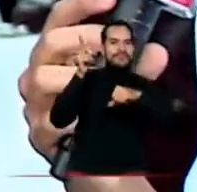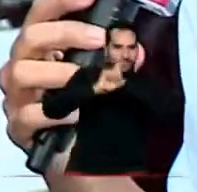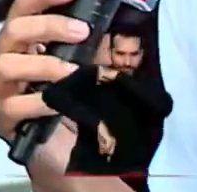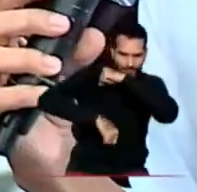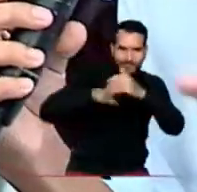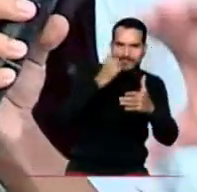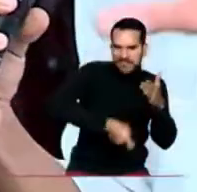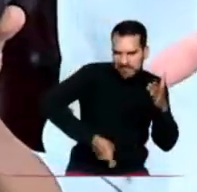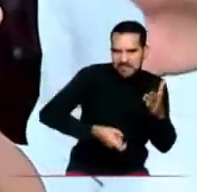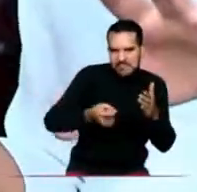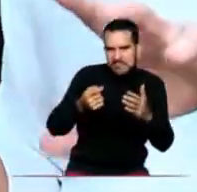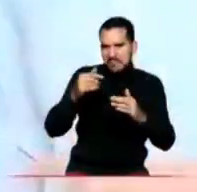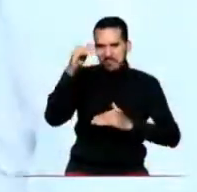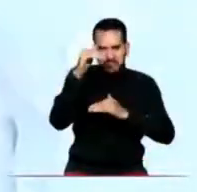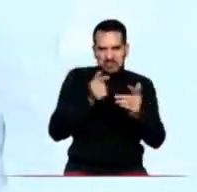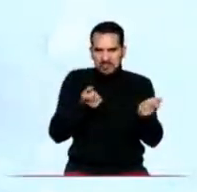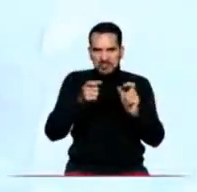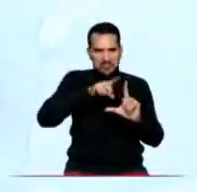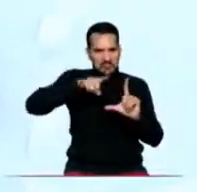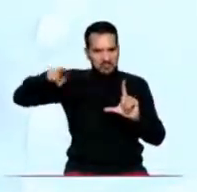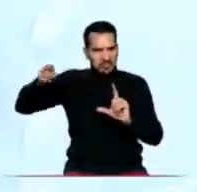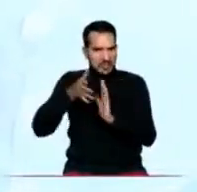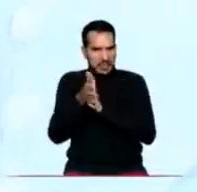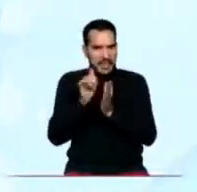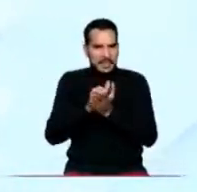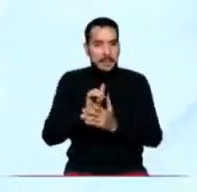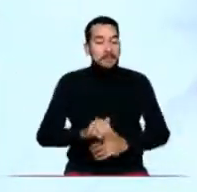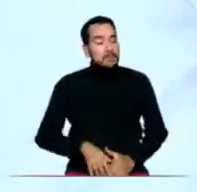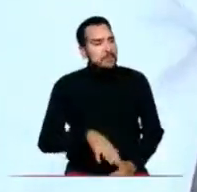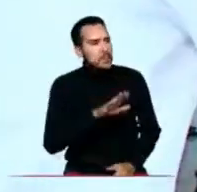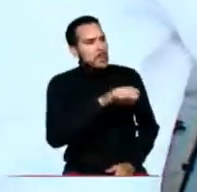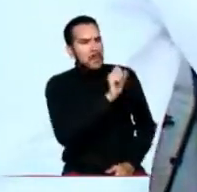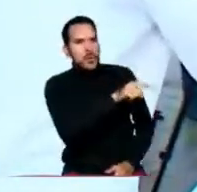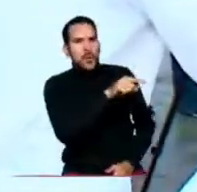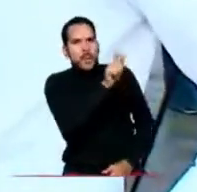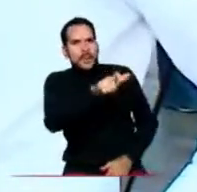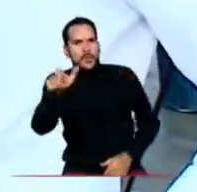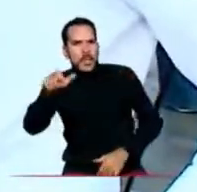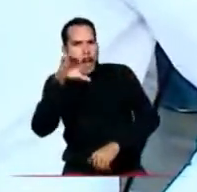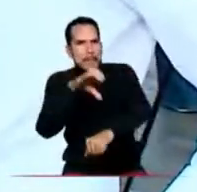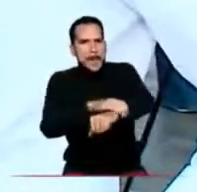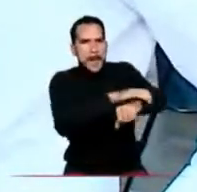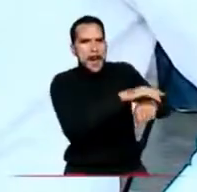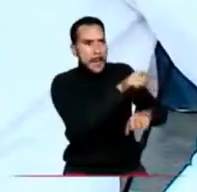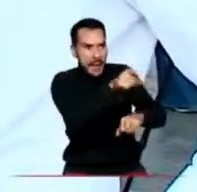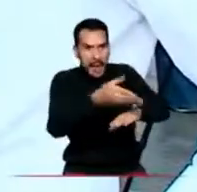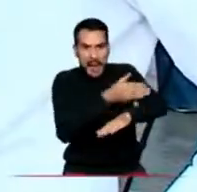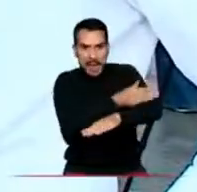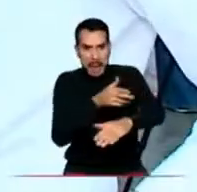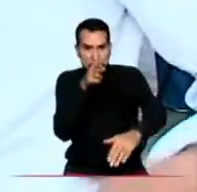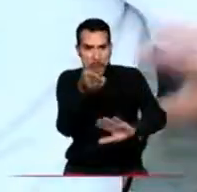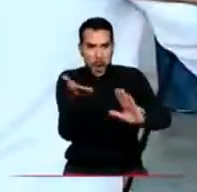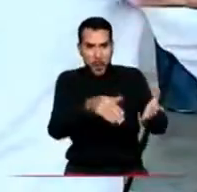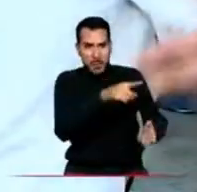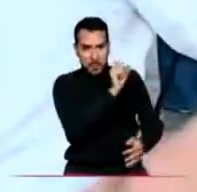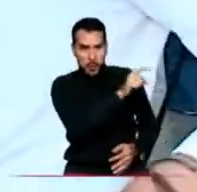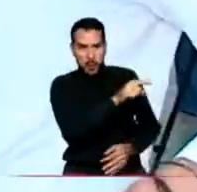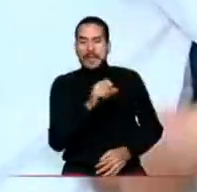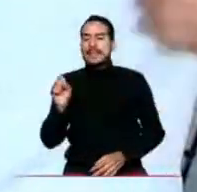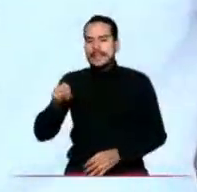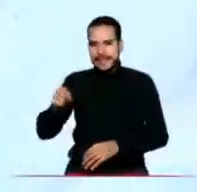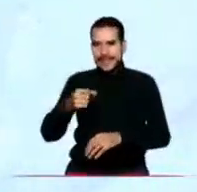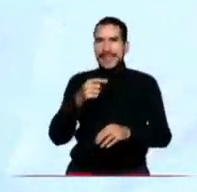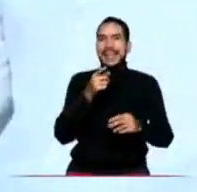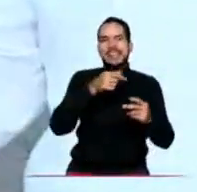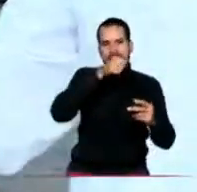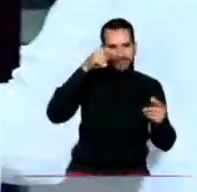esclarecen homicidios con algunas de esas capturas? Sí, señor. De estos grupos, ellos tenían por concierto para delinquir agravado, tráfico, porte